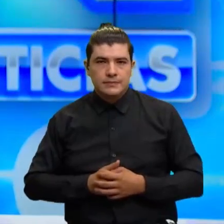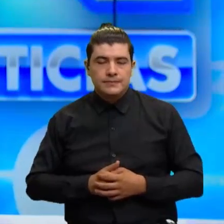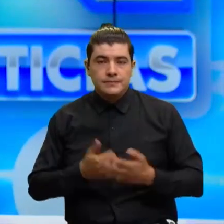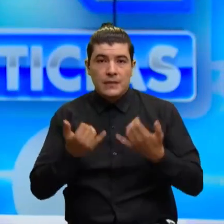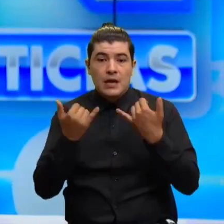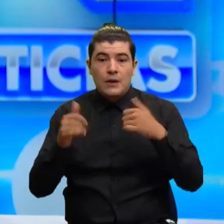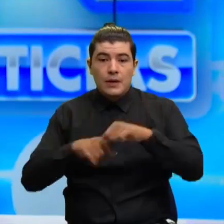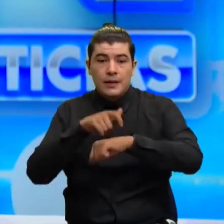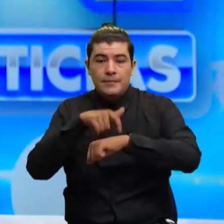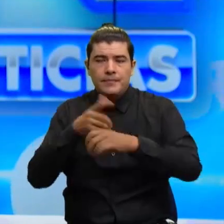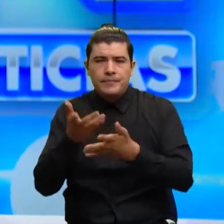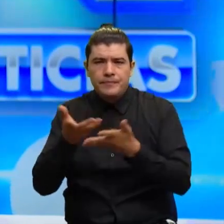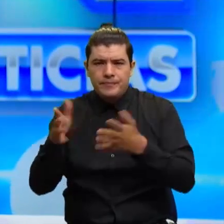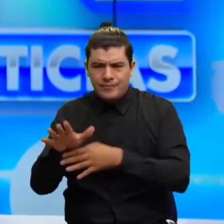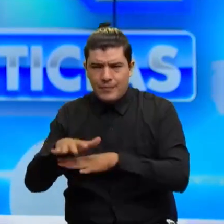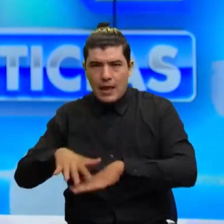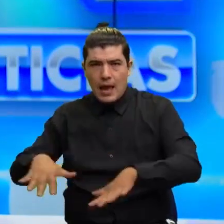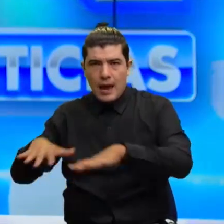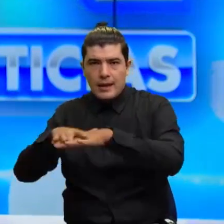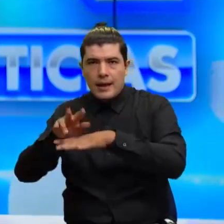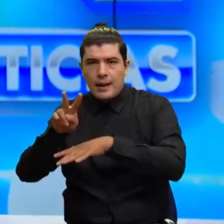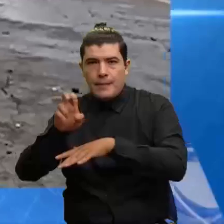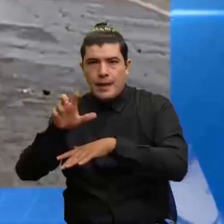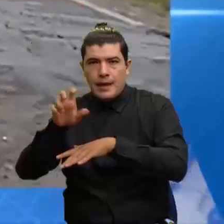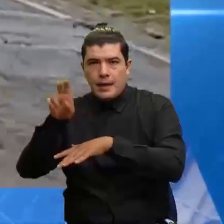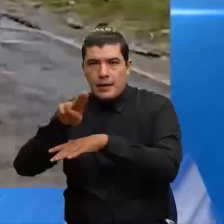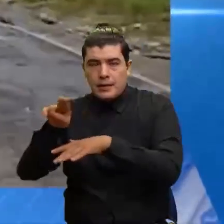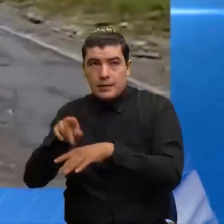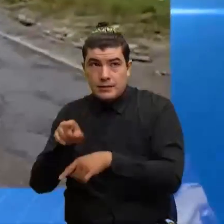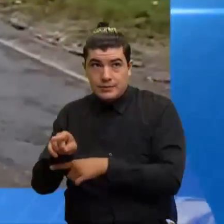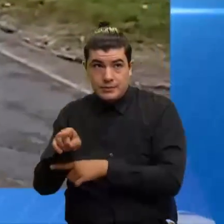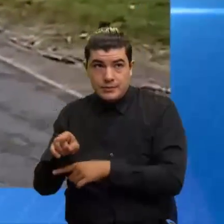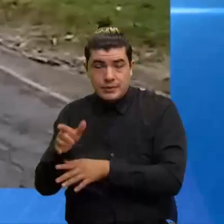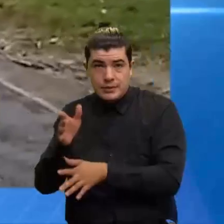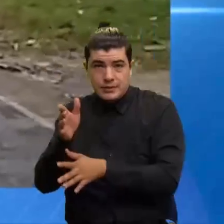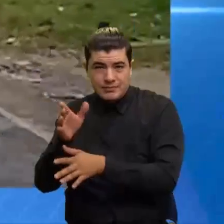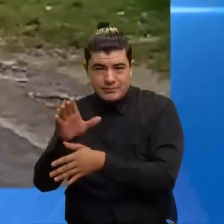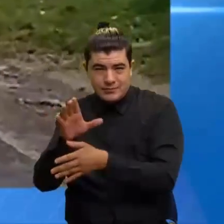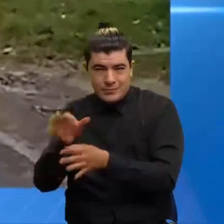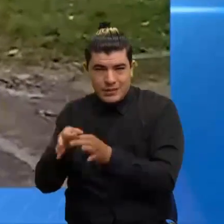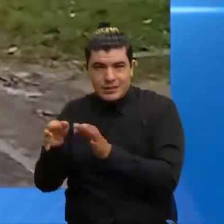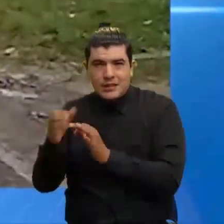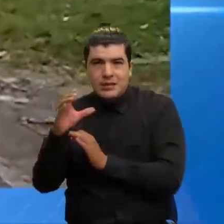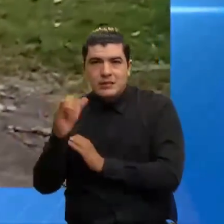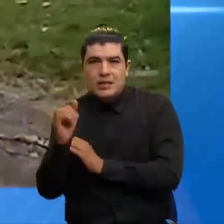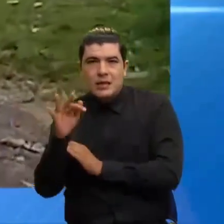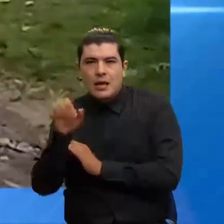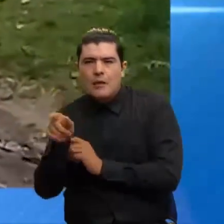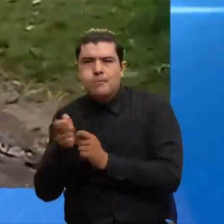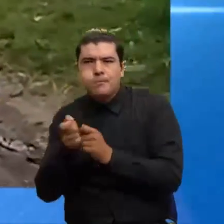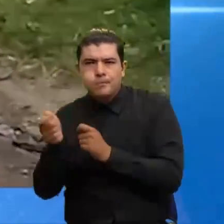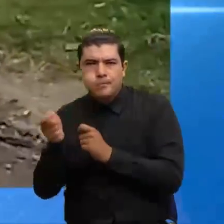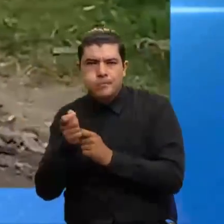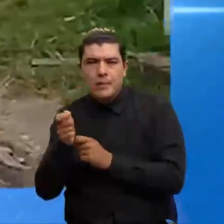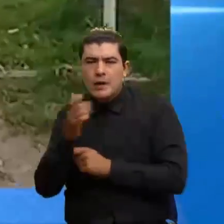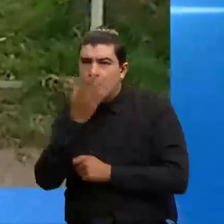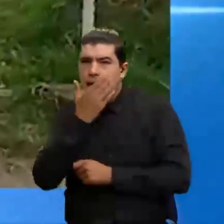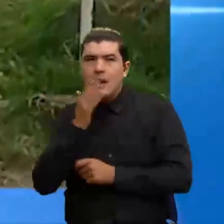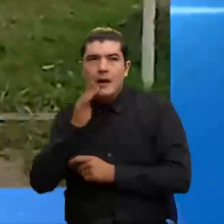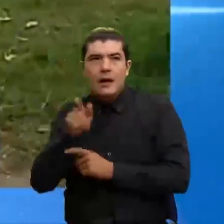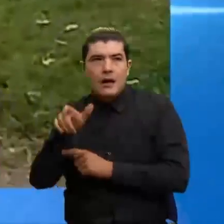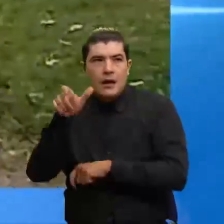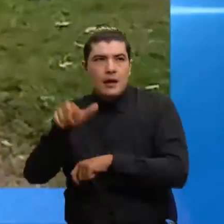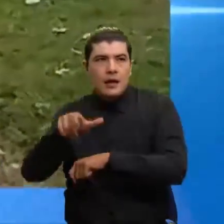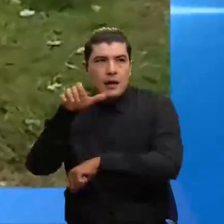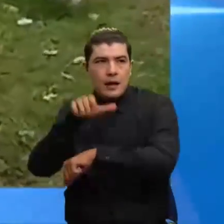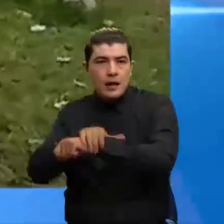Y a esta hora nos trasladamos a la provincia de Vélez porque allí las autoridades capturaron en el centro poblado de Site, municipio de Barbosa, Santander, al conductor de una